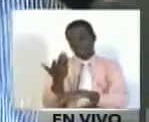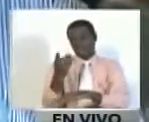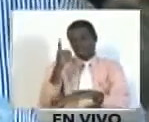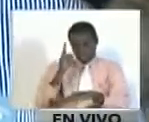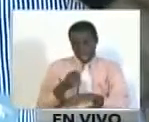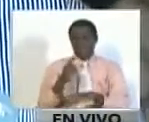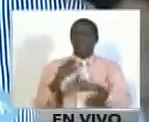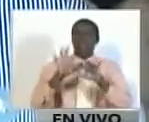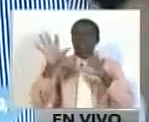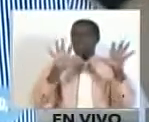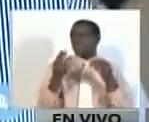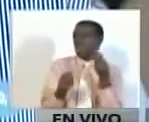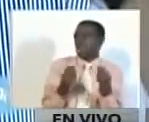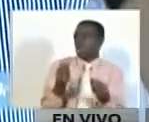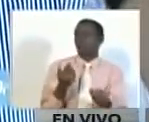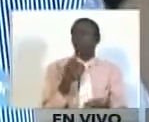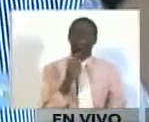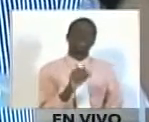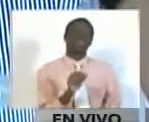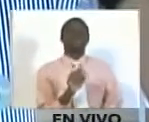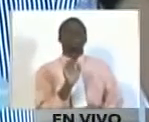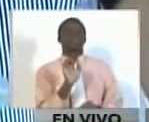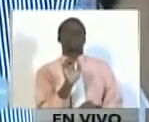bandas, agrupaciones de todo el país.